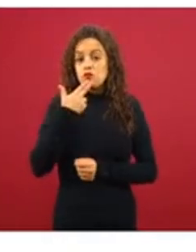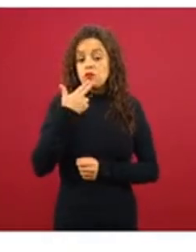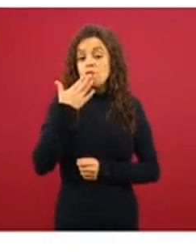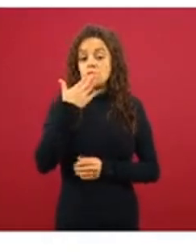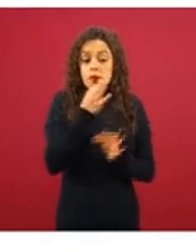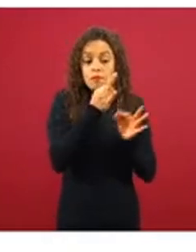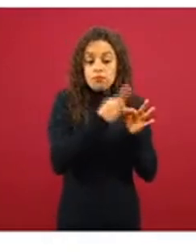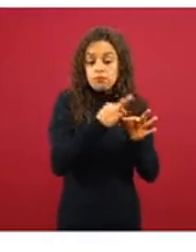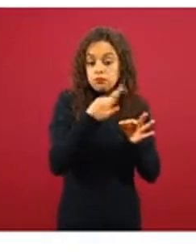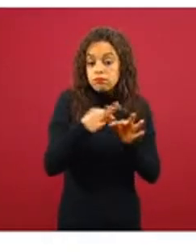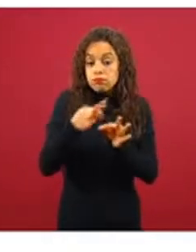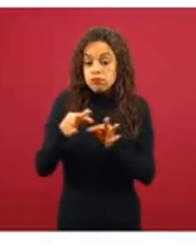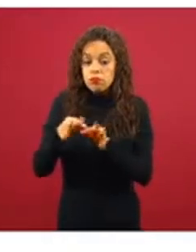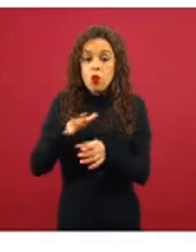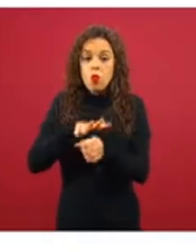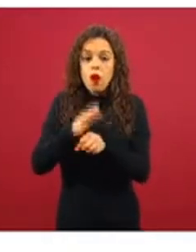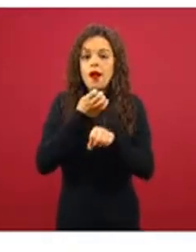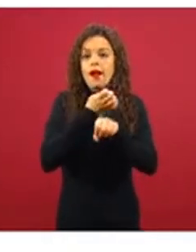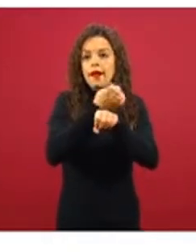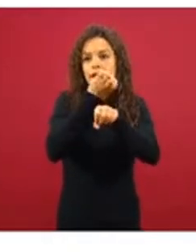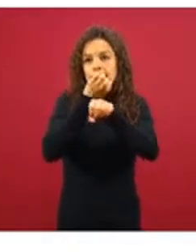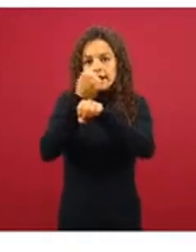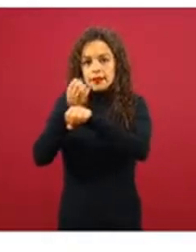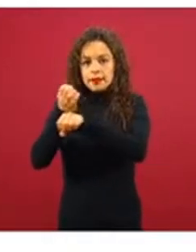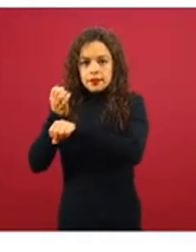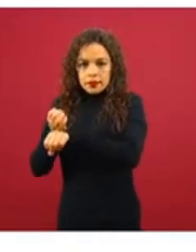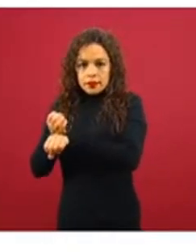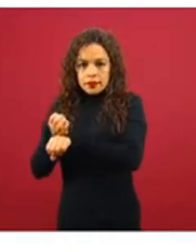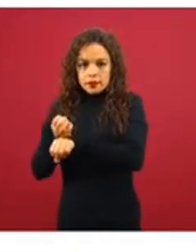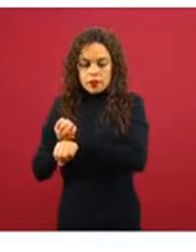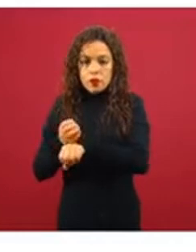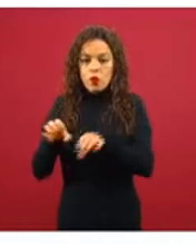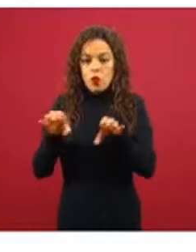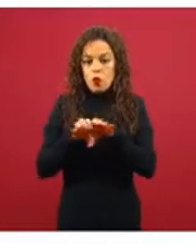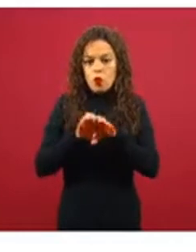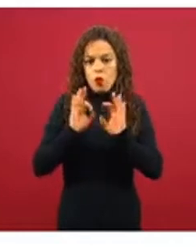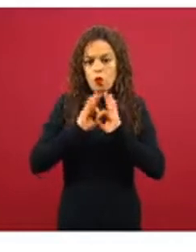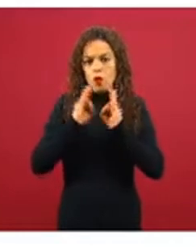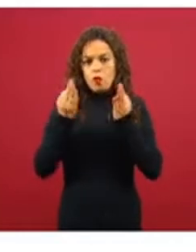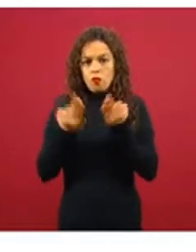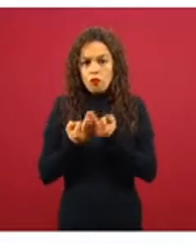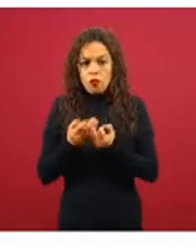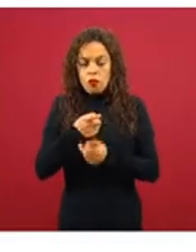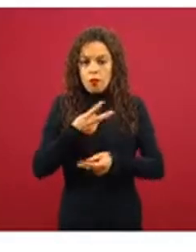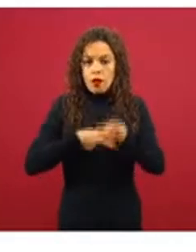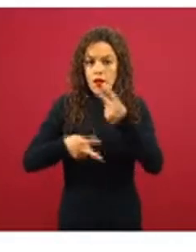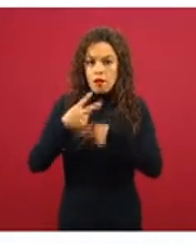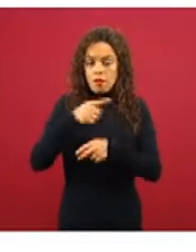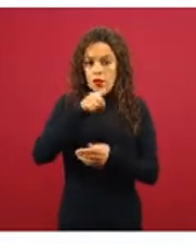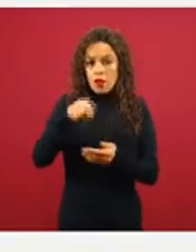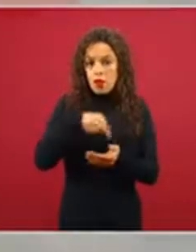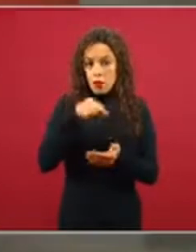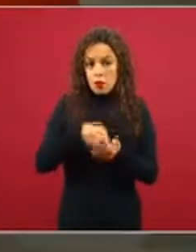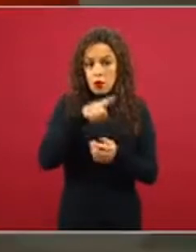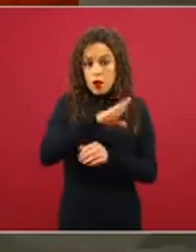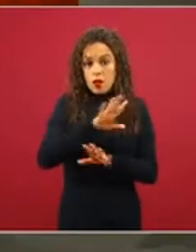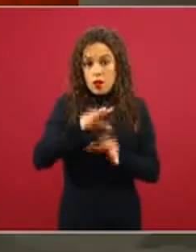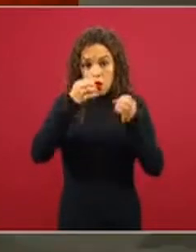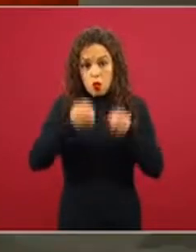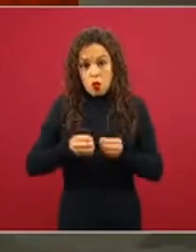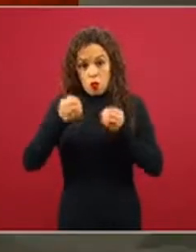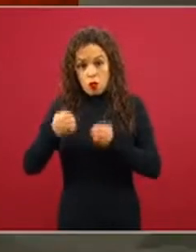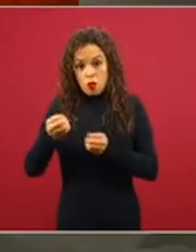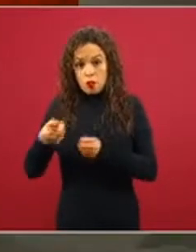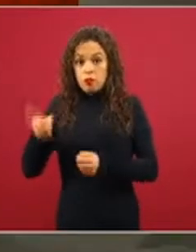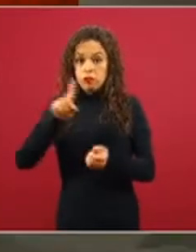las entidades federativas, porque en función de cómo se va comportando esta ocupación, es que la entidad debe de acelerar o